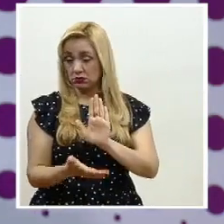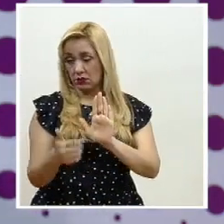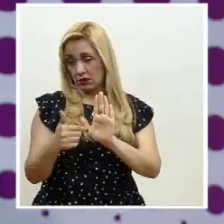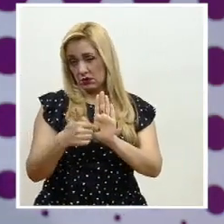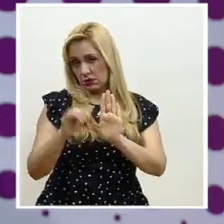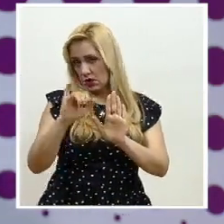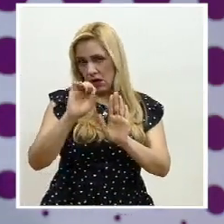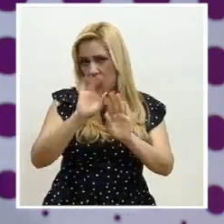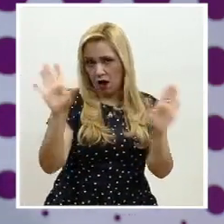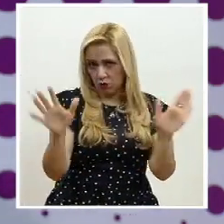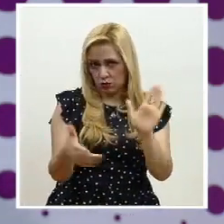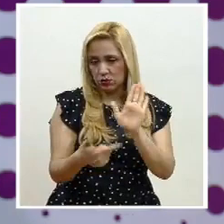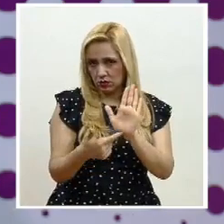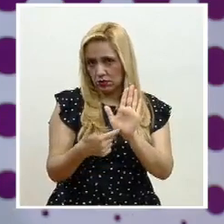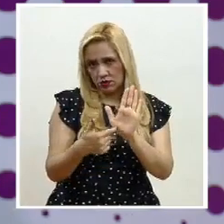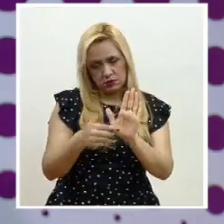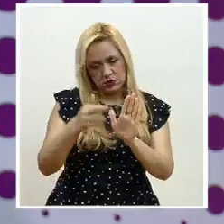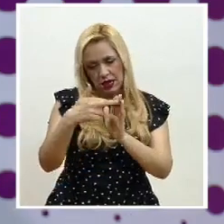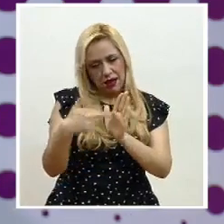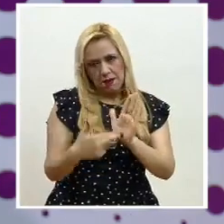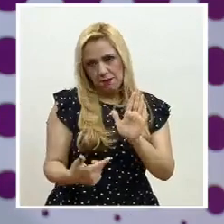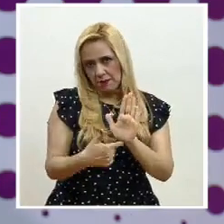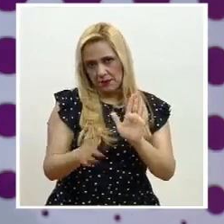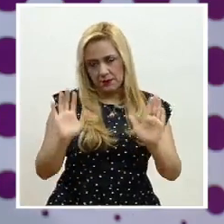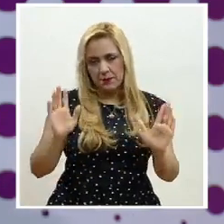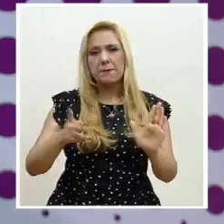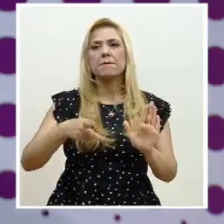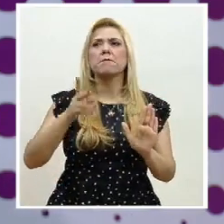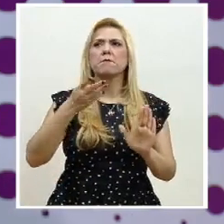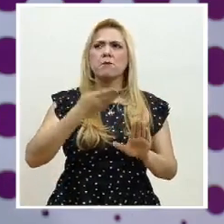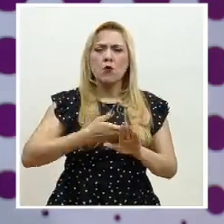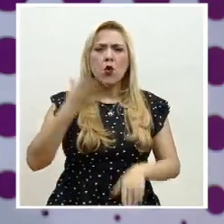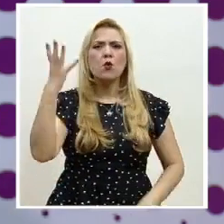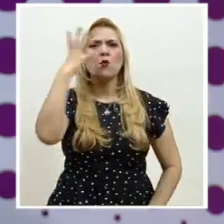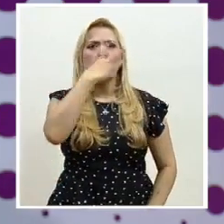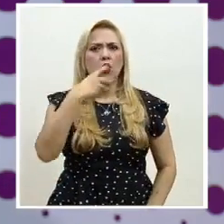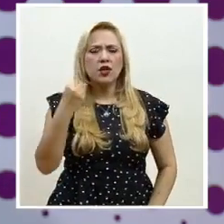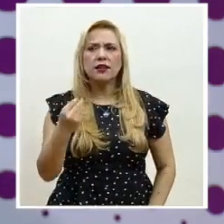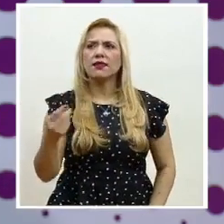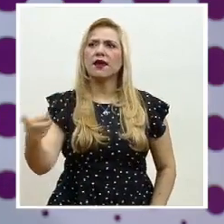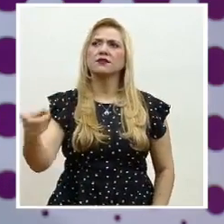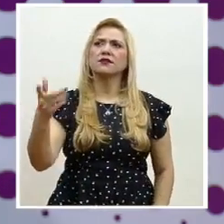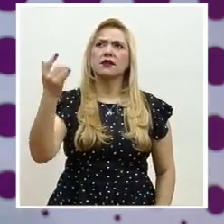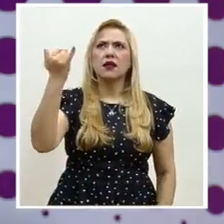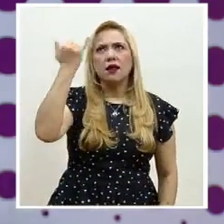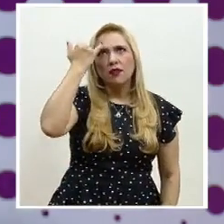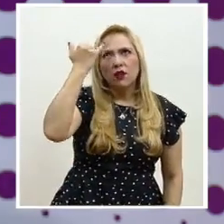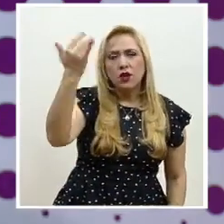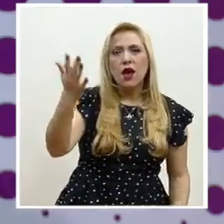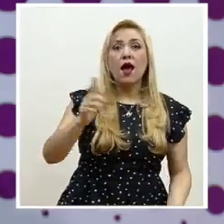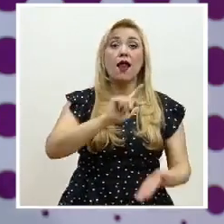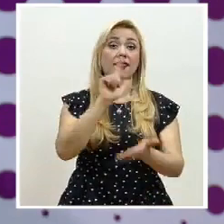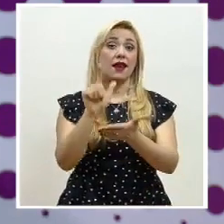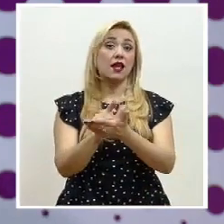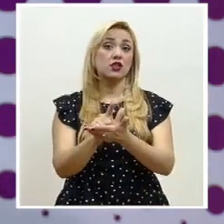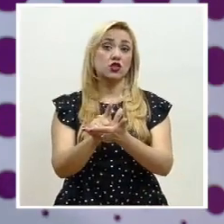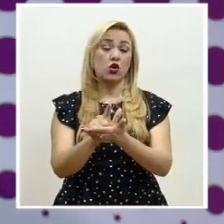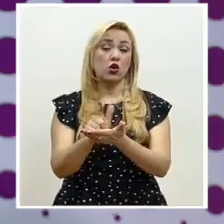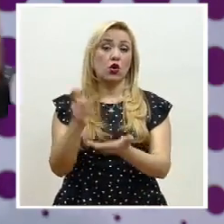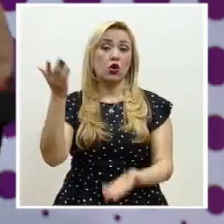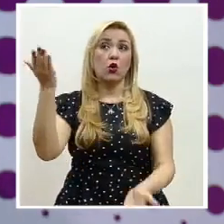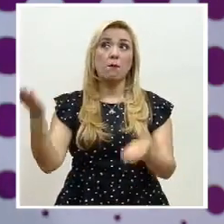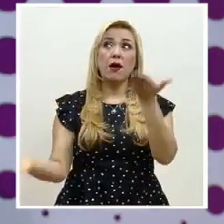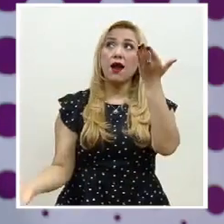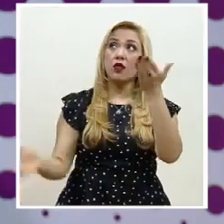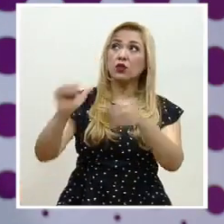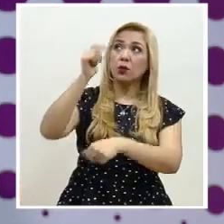ley. Hay construcciones de proyectos muy bonitas en teorías, en derecho comparado, ¿no? Este perfil internacional